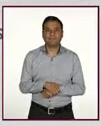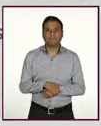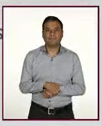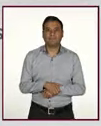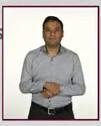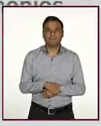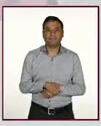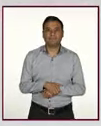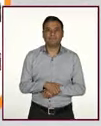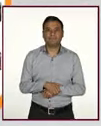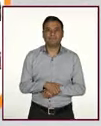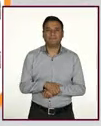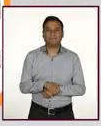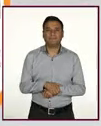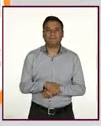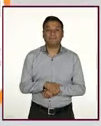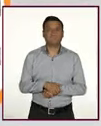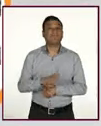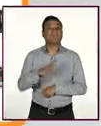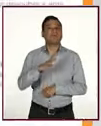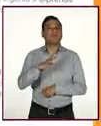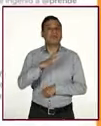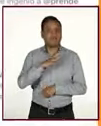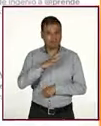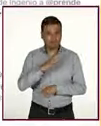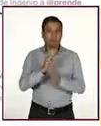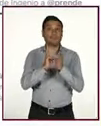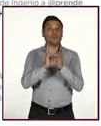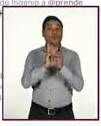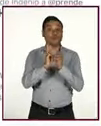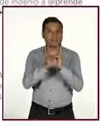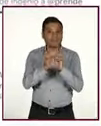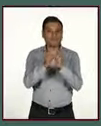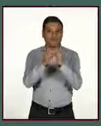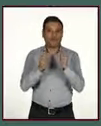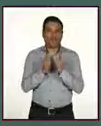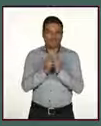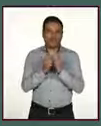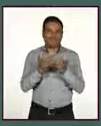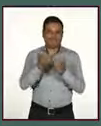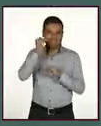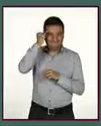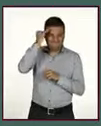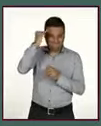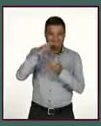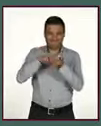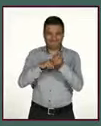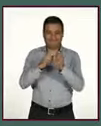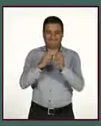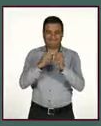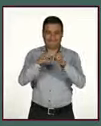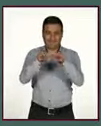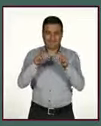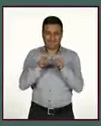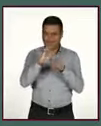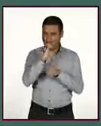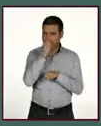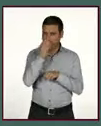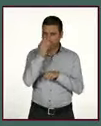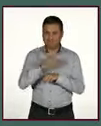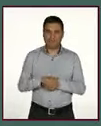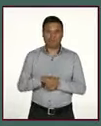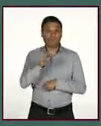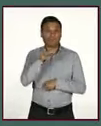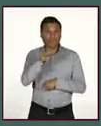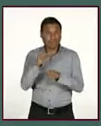Bueno, ¿sabían que ya contamos con un canal de WhatsApp de Estrategia en el Aula? En este canal podrán estar